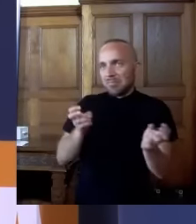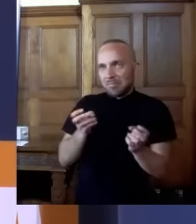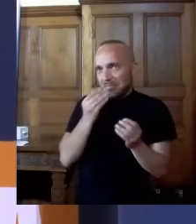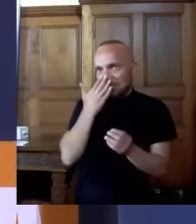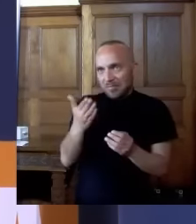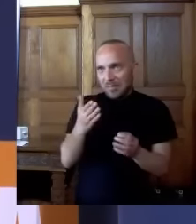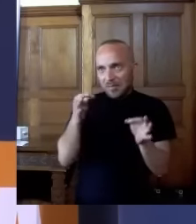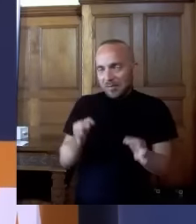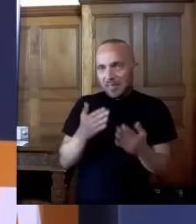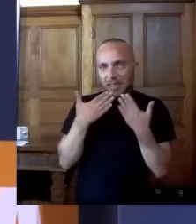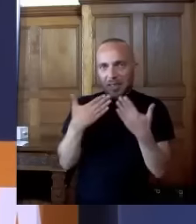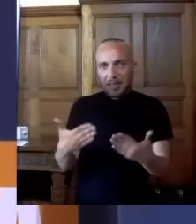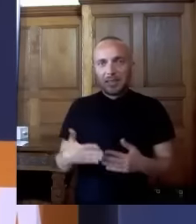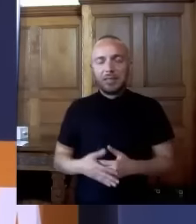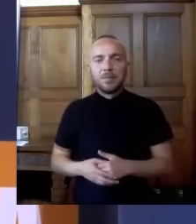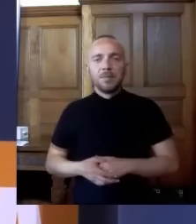eskerrik